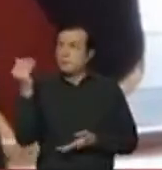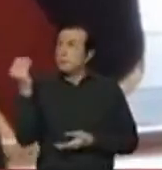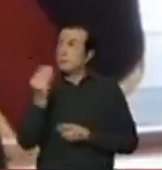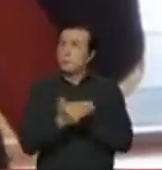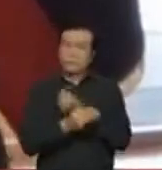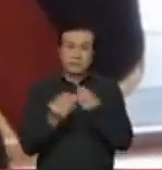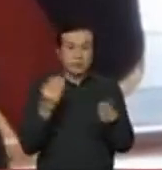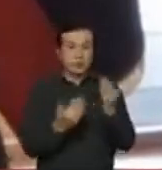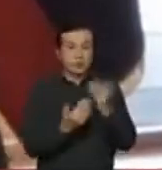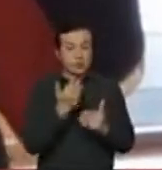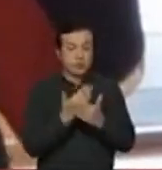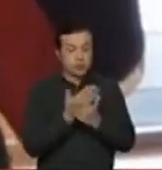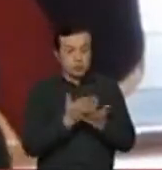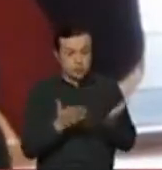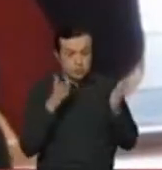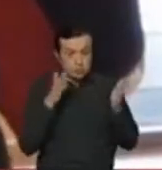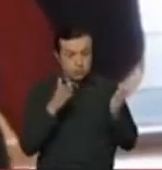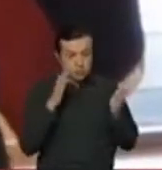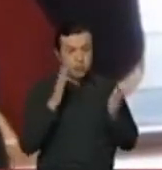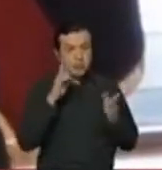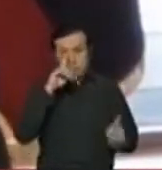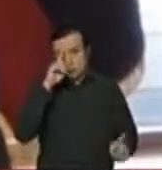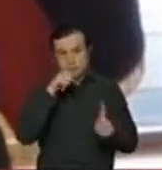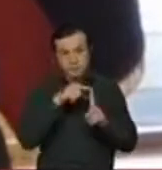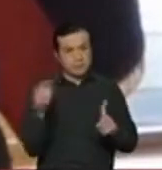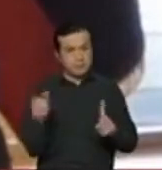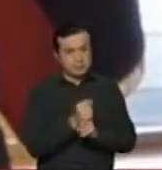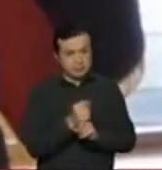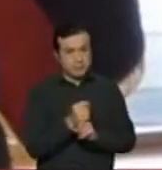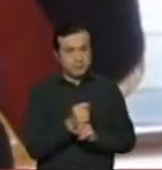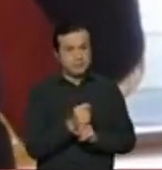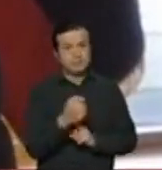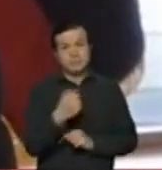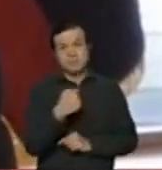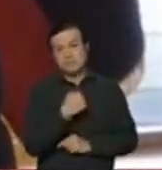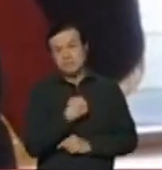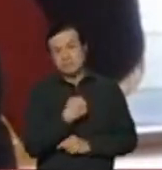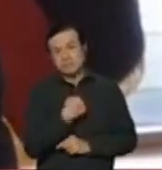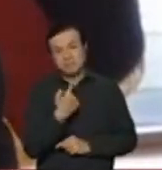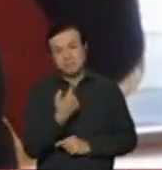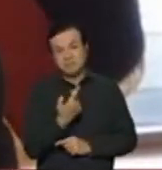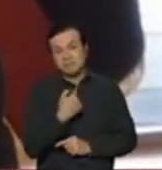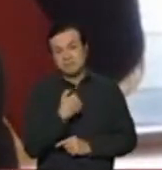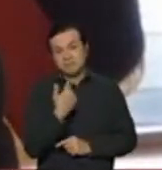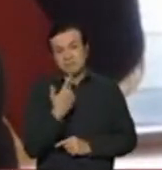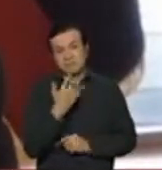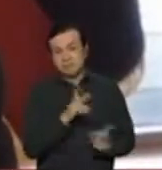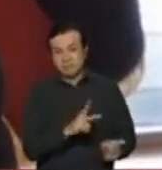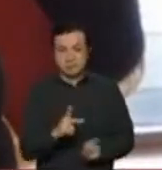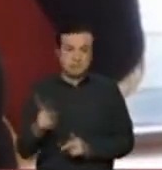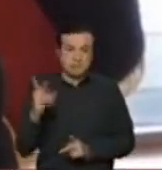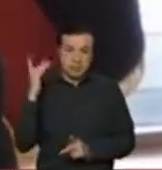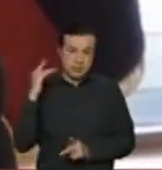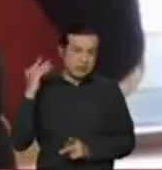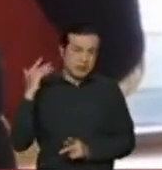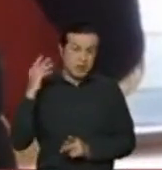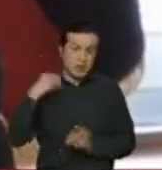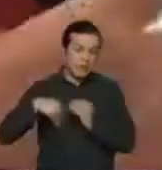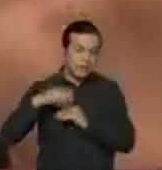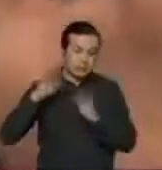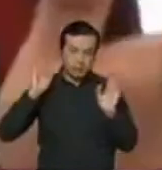frescos. Esa es la meta que tenemos. A mí no me interesa lo que se ha planificado en el pasado de